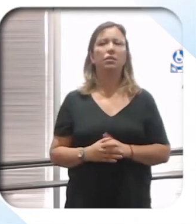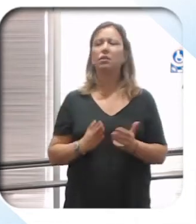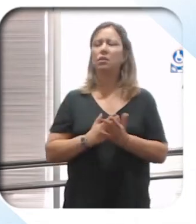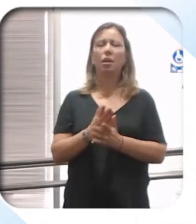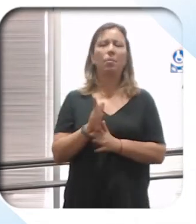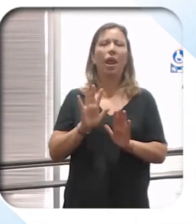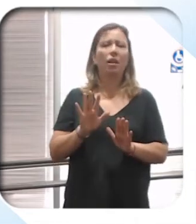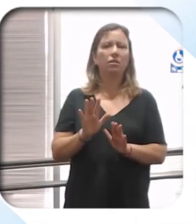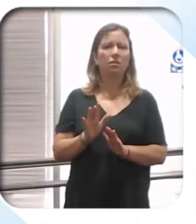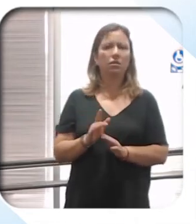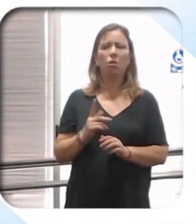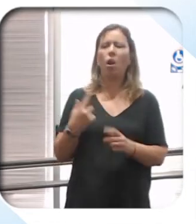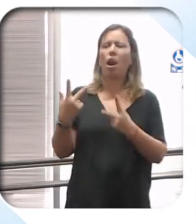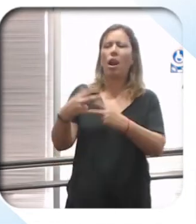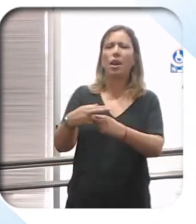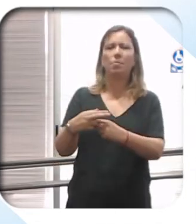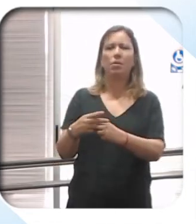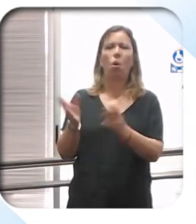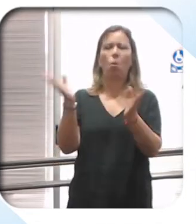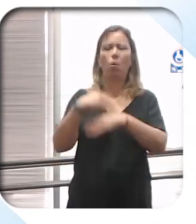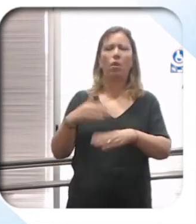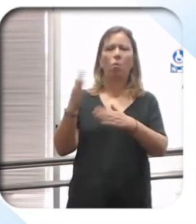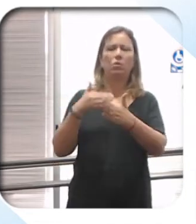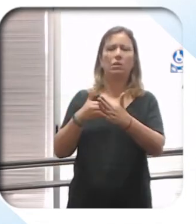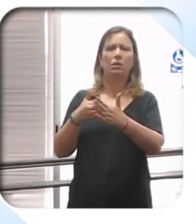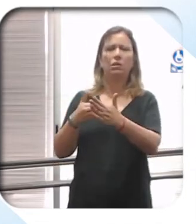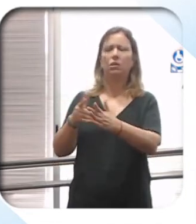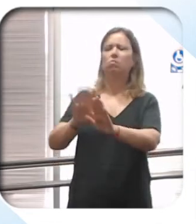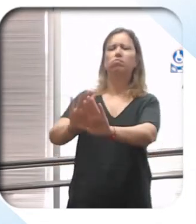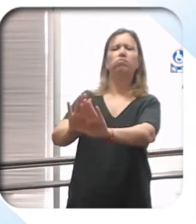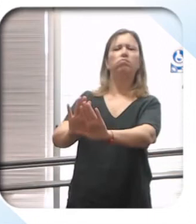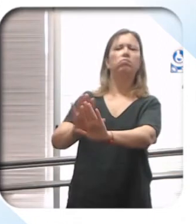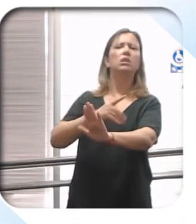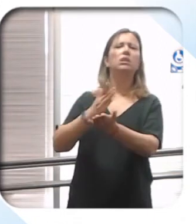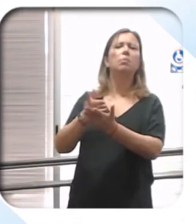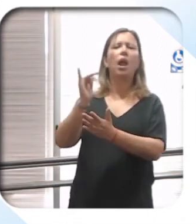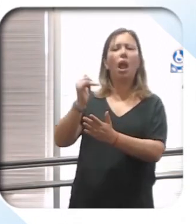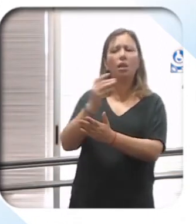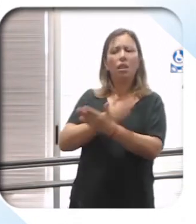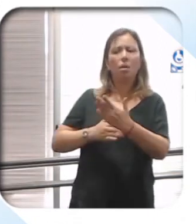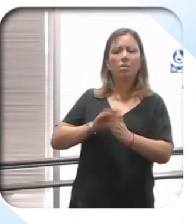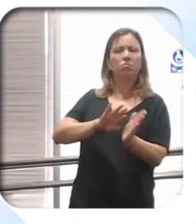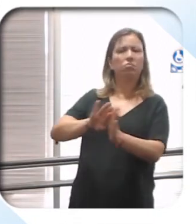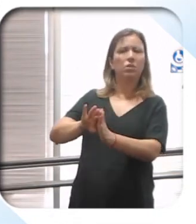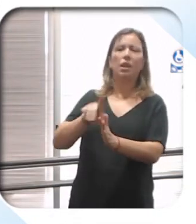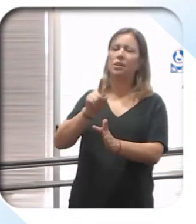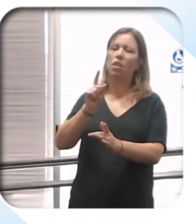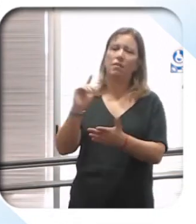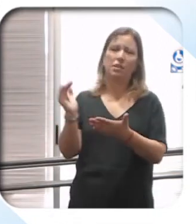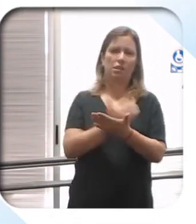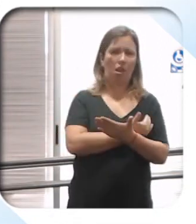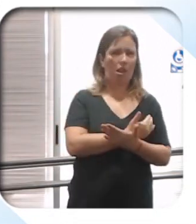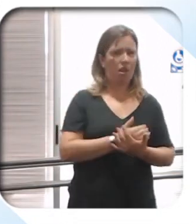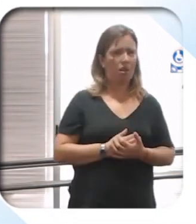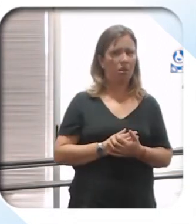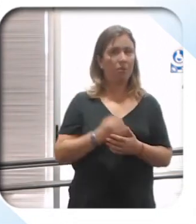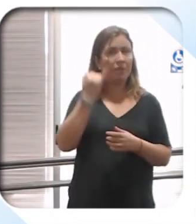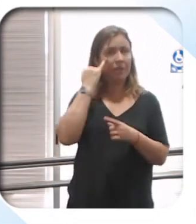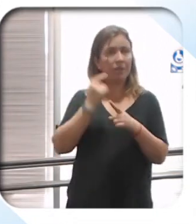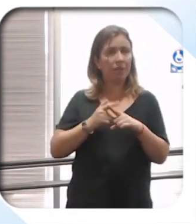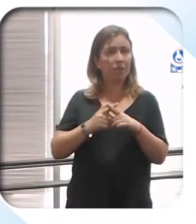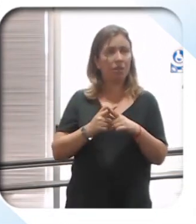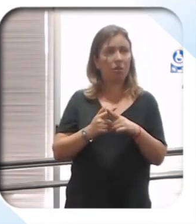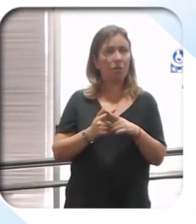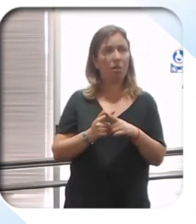siempre está eso, ¿no? La limitación, el déficit siempre va a estar presente y eso es lo que tenemos que sacar. Porque como habíamos dicho, la sexualidad es